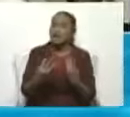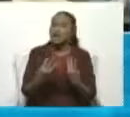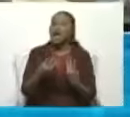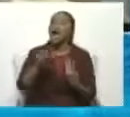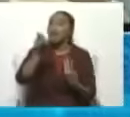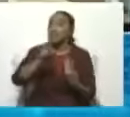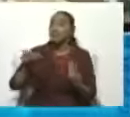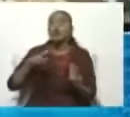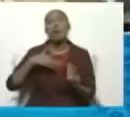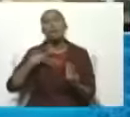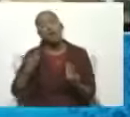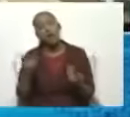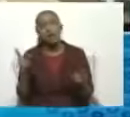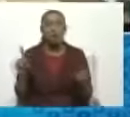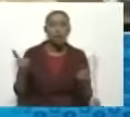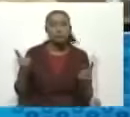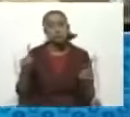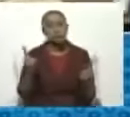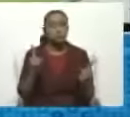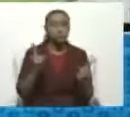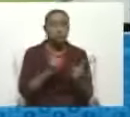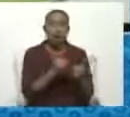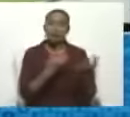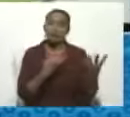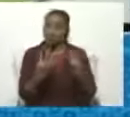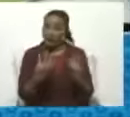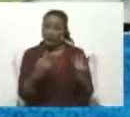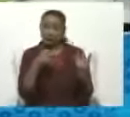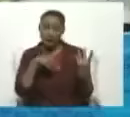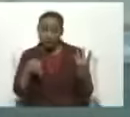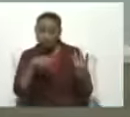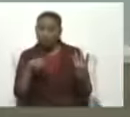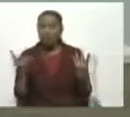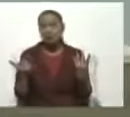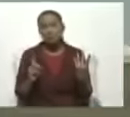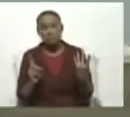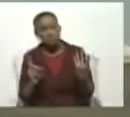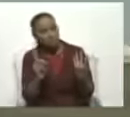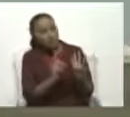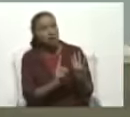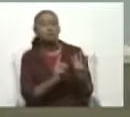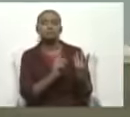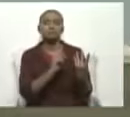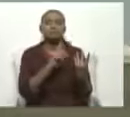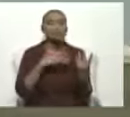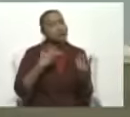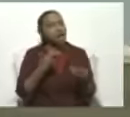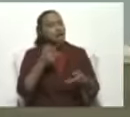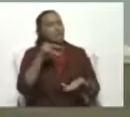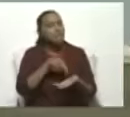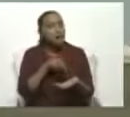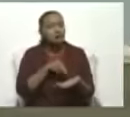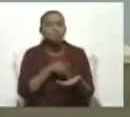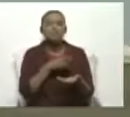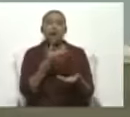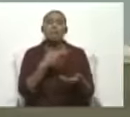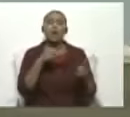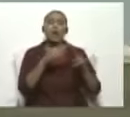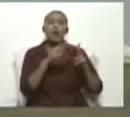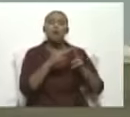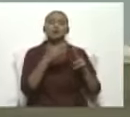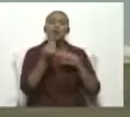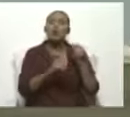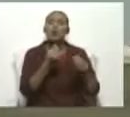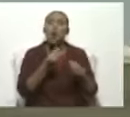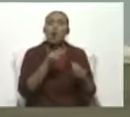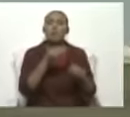de votación en los puntos de feria. Hubo una iniciativa que voy a resaltar de la Comisión de Participación